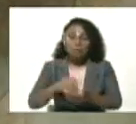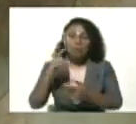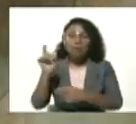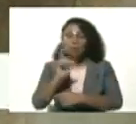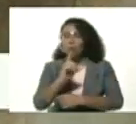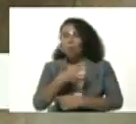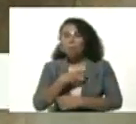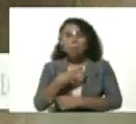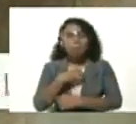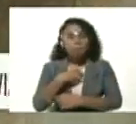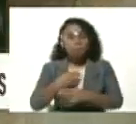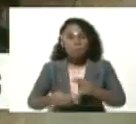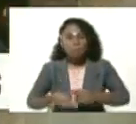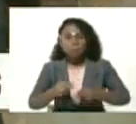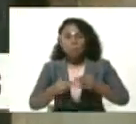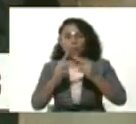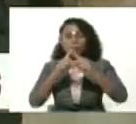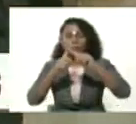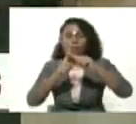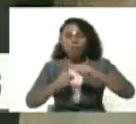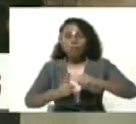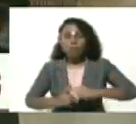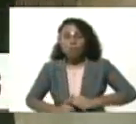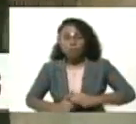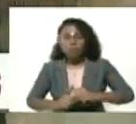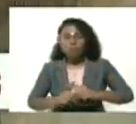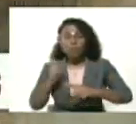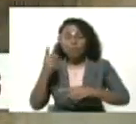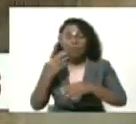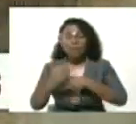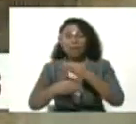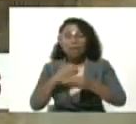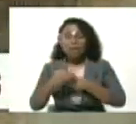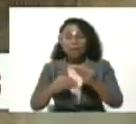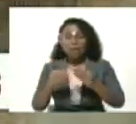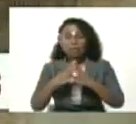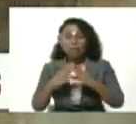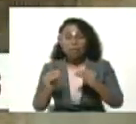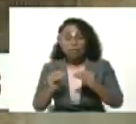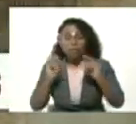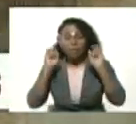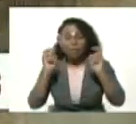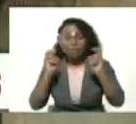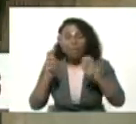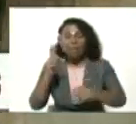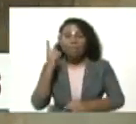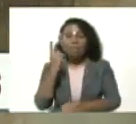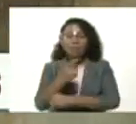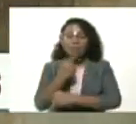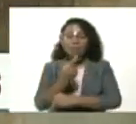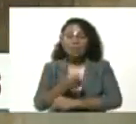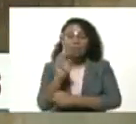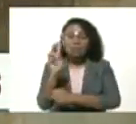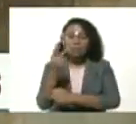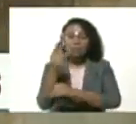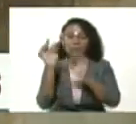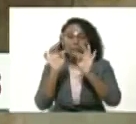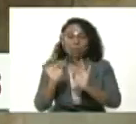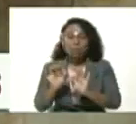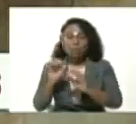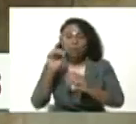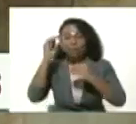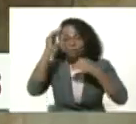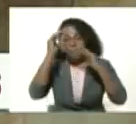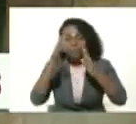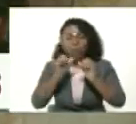puedan reconstruir, que se sumarían en la medida que se vaya ejecutando el diagnóstico. Debo decirle que en la segunda fase de